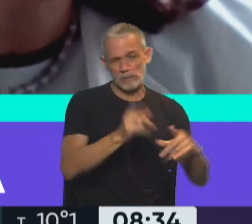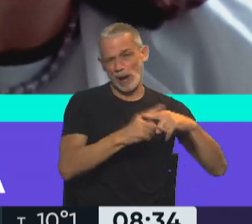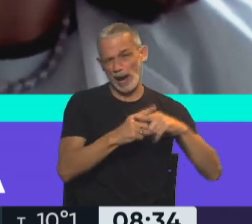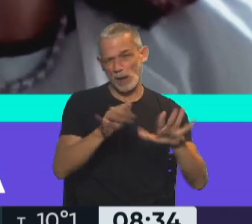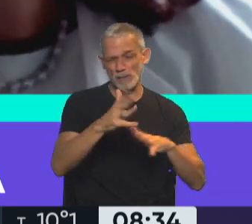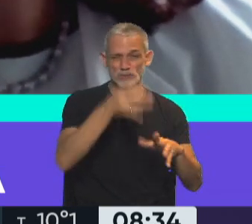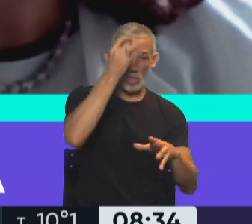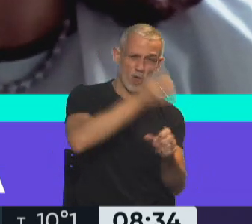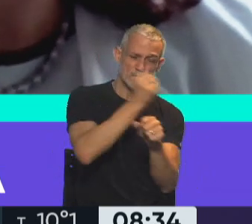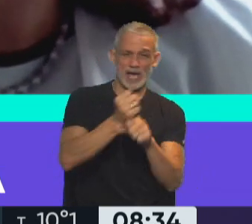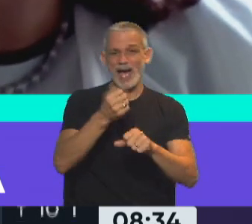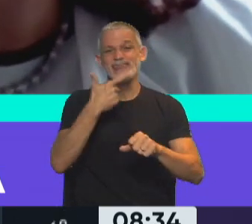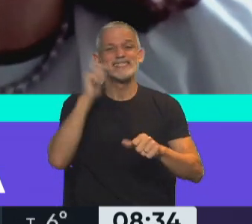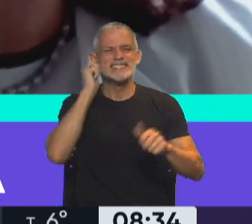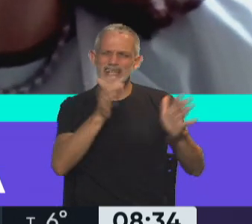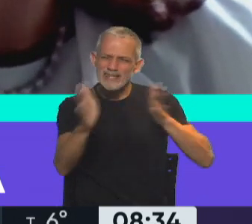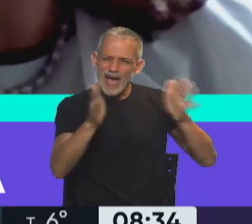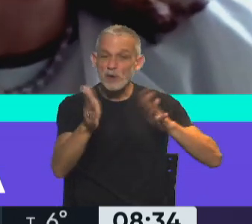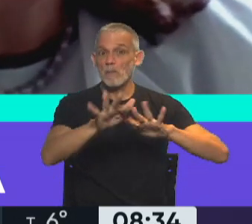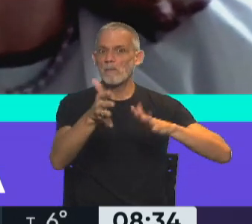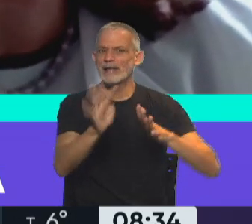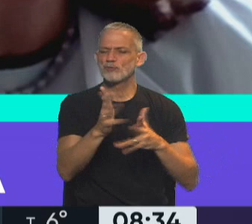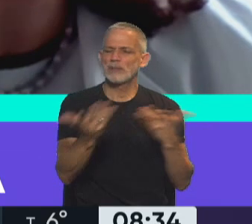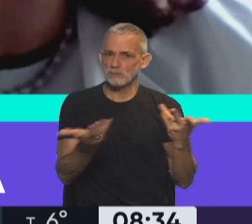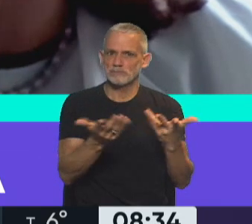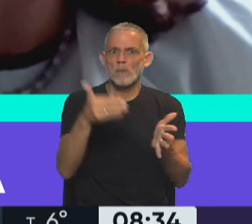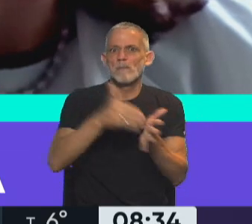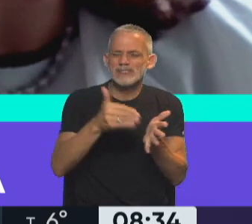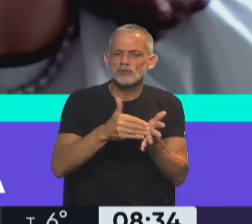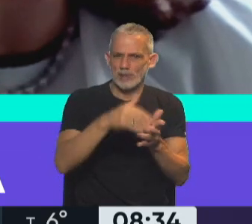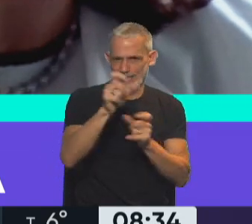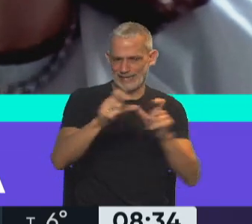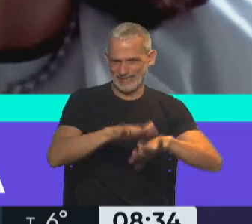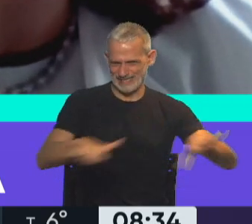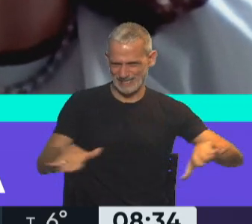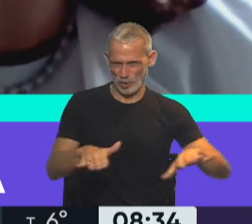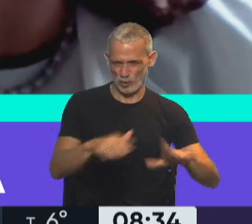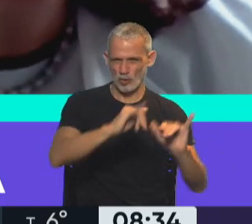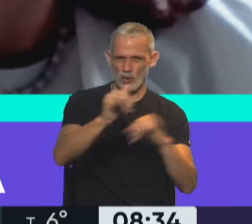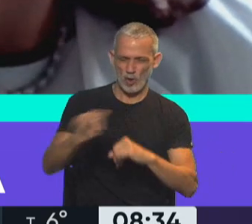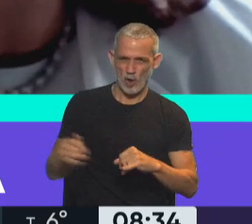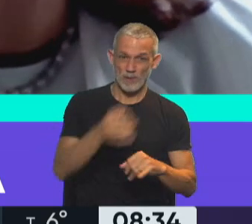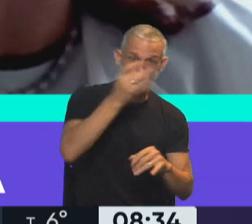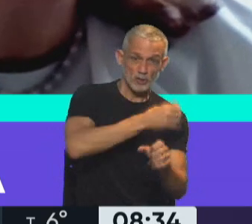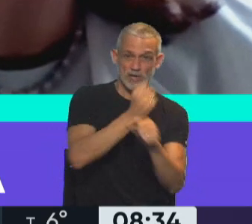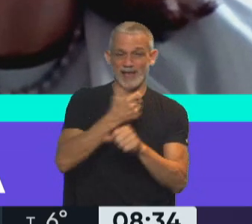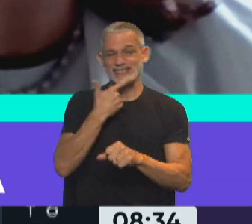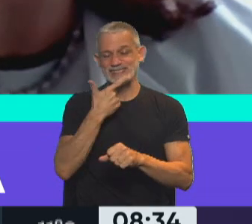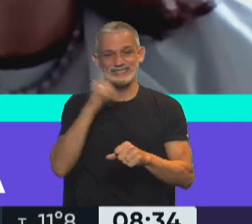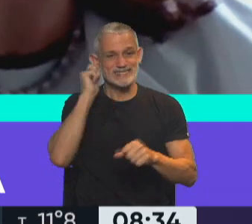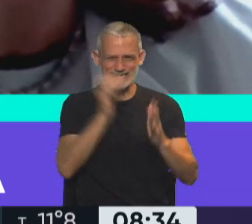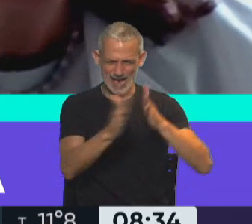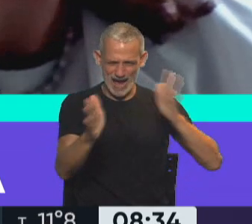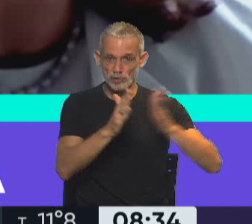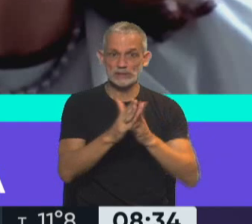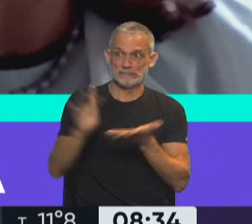de 12 a 17 años, son muchos millones de chicos. Entonces tenemos que tener también la suficiente cantidad